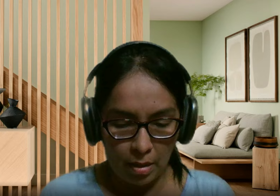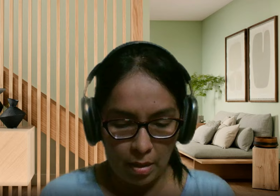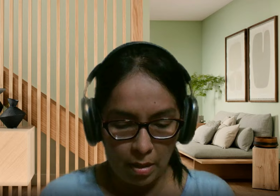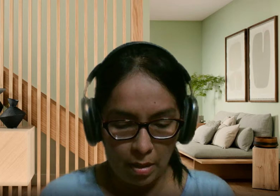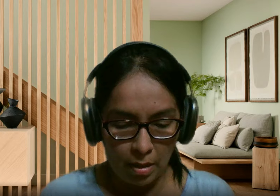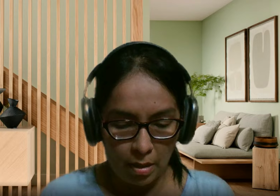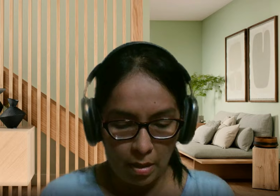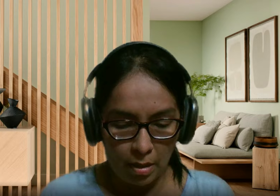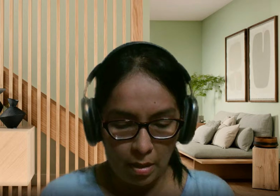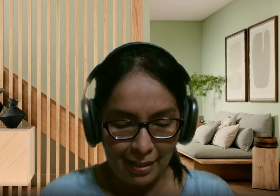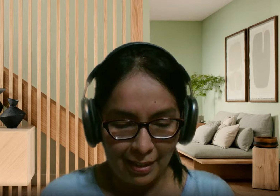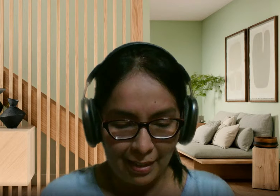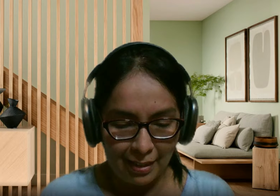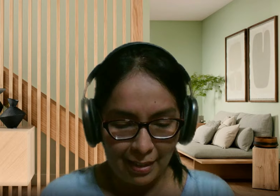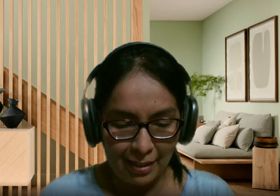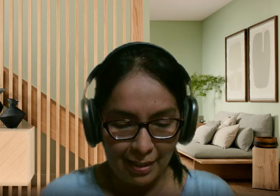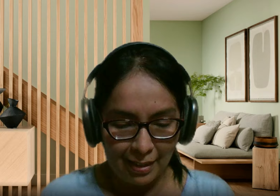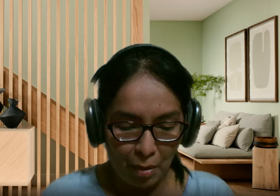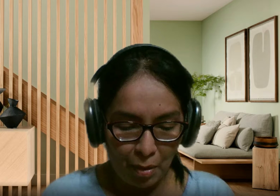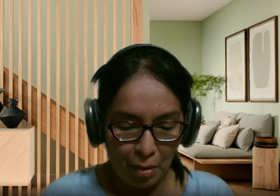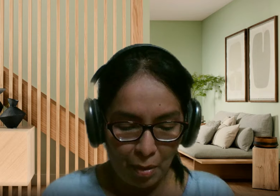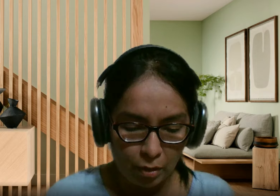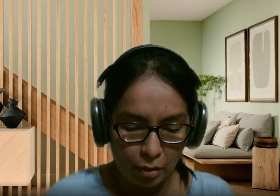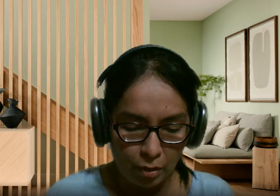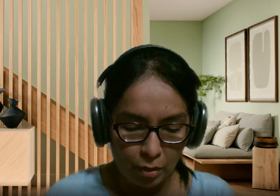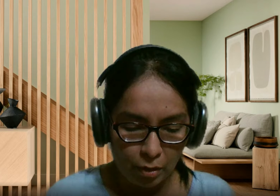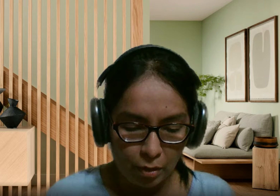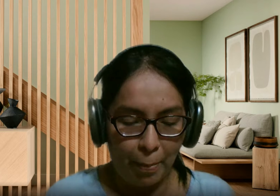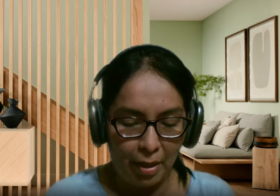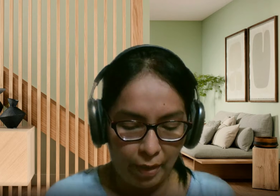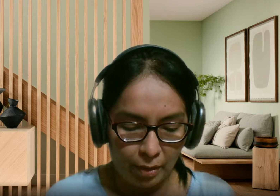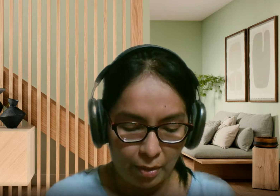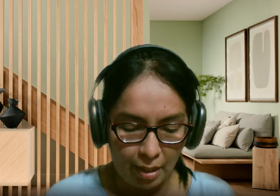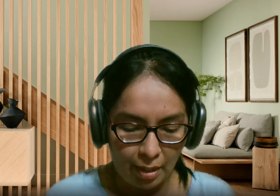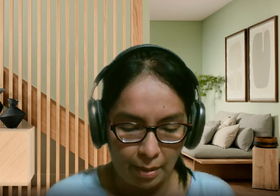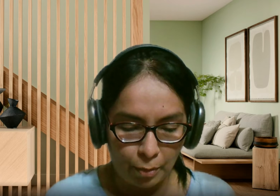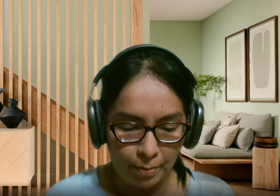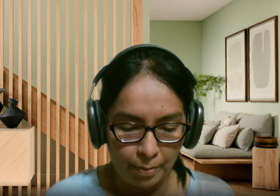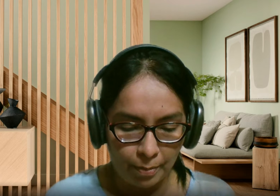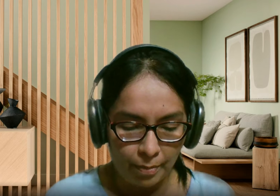Ok, algo se desconfiguró, asumo yo, del equipo. Perfecto, ya estamos.